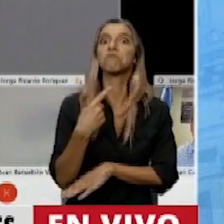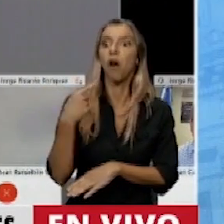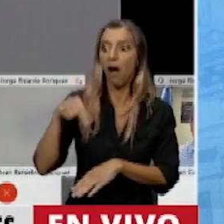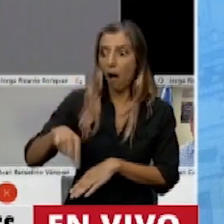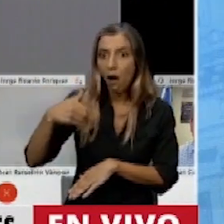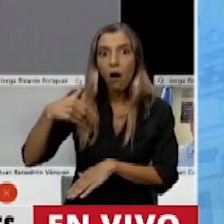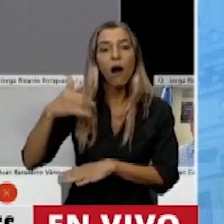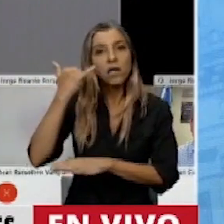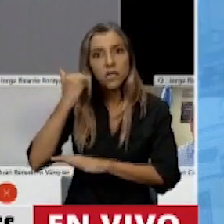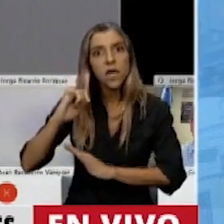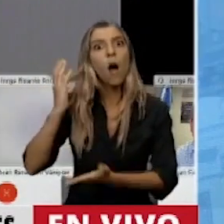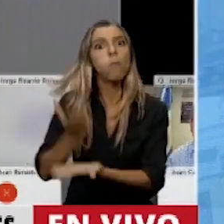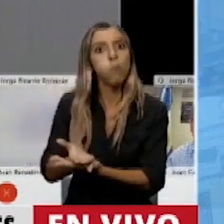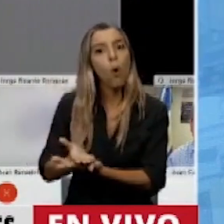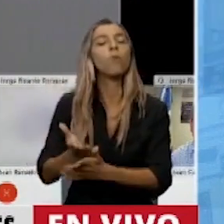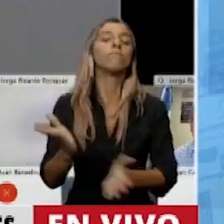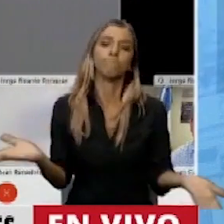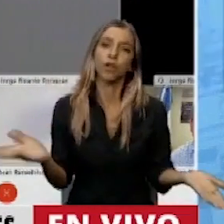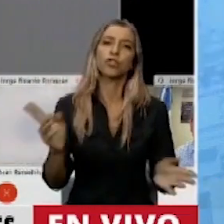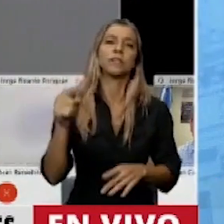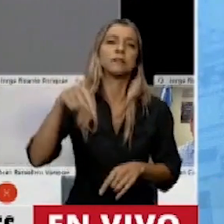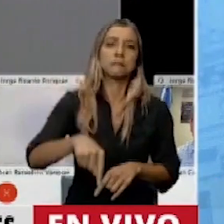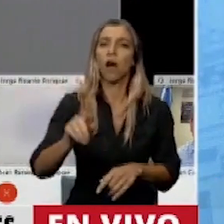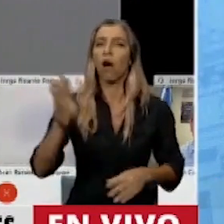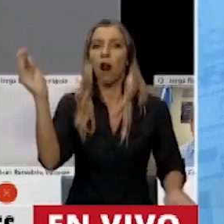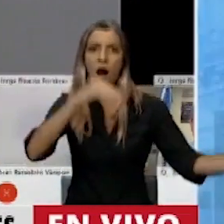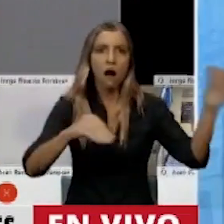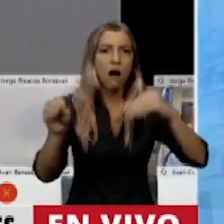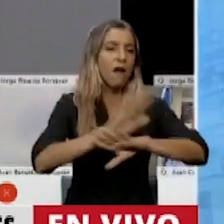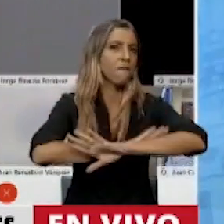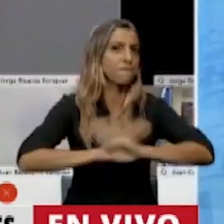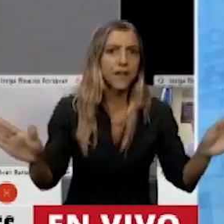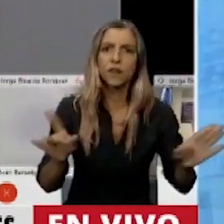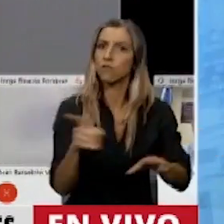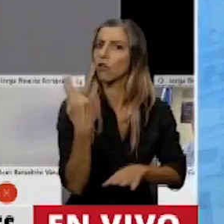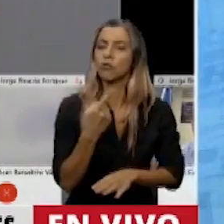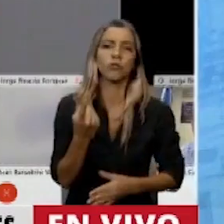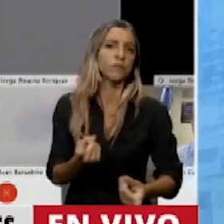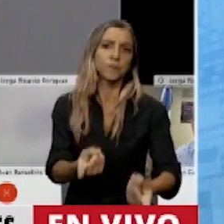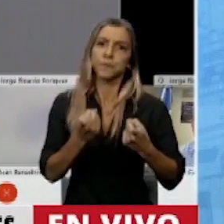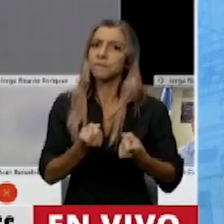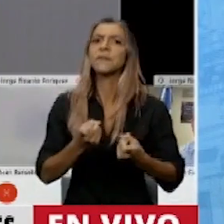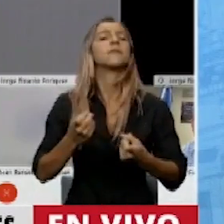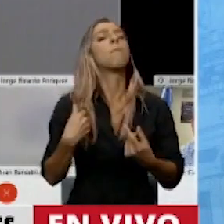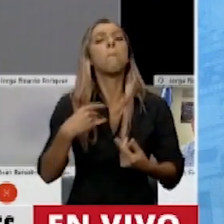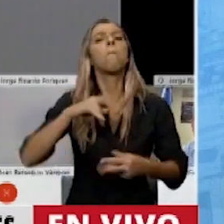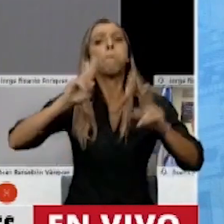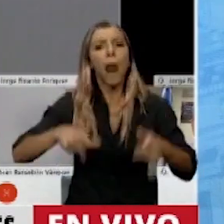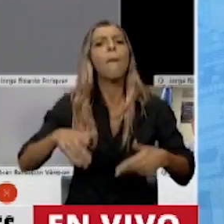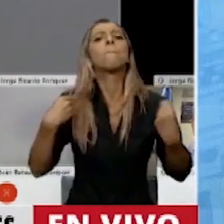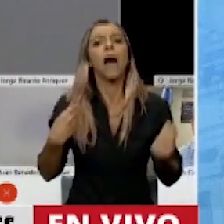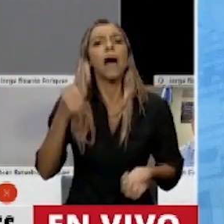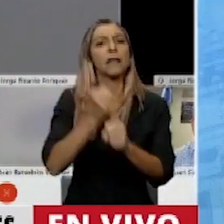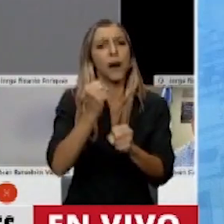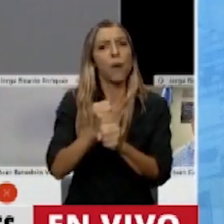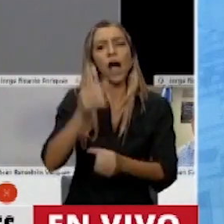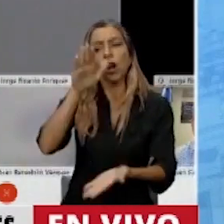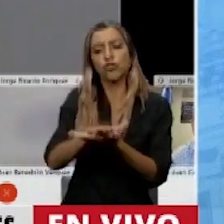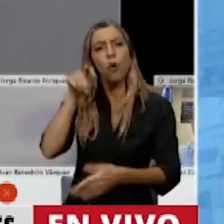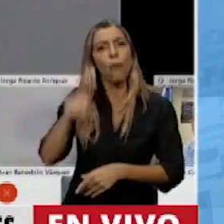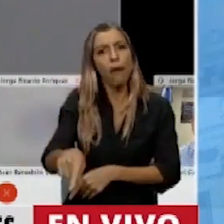las dilaciones. Necesitamos el plan de trabajo para empezar a tratar el proyecto de aborto legal, seguro y gratuito en